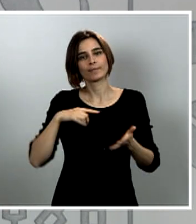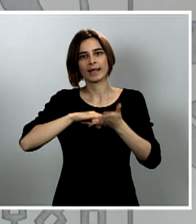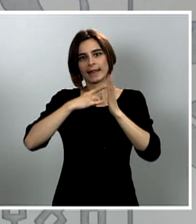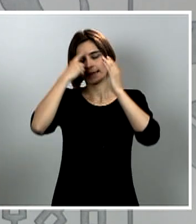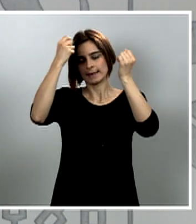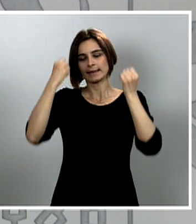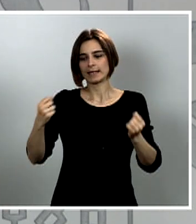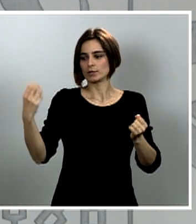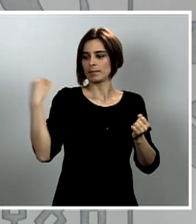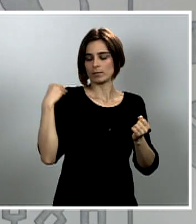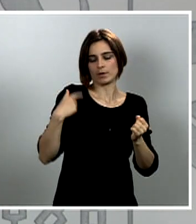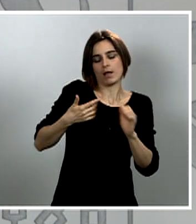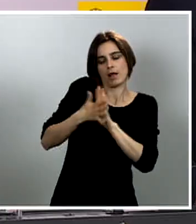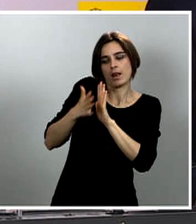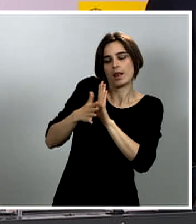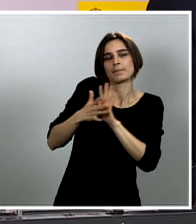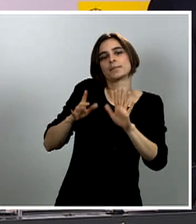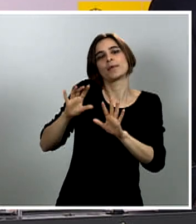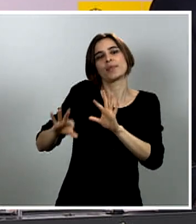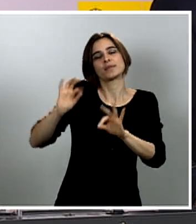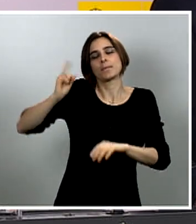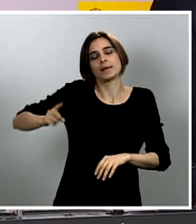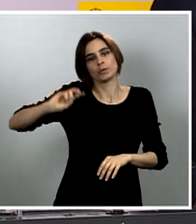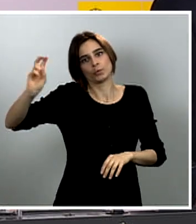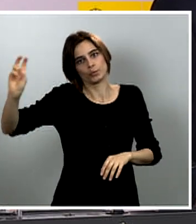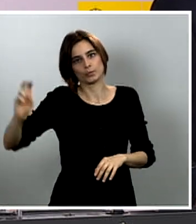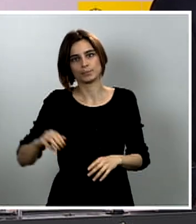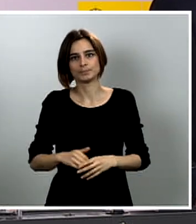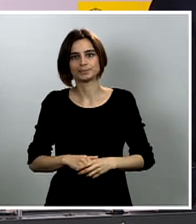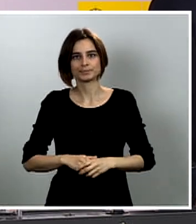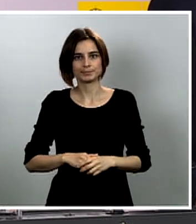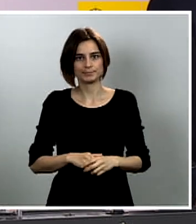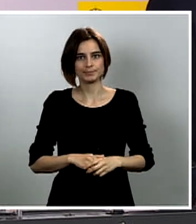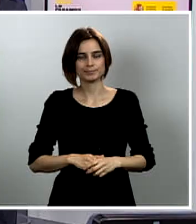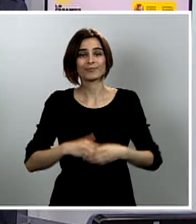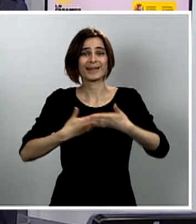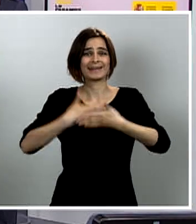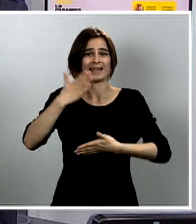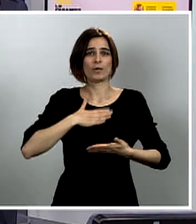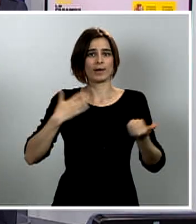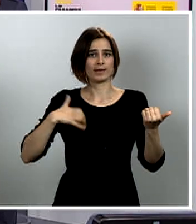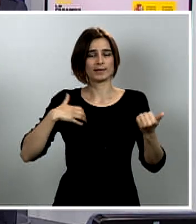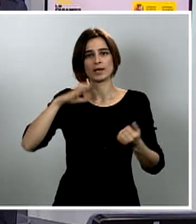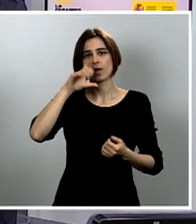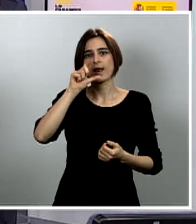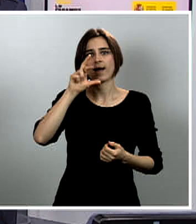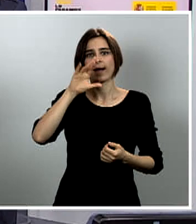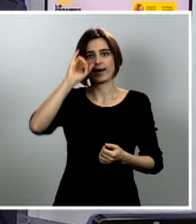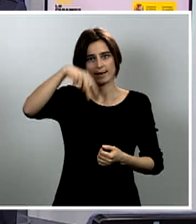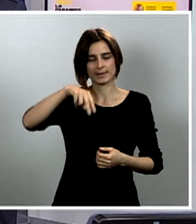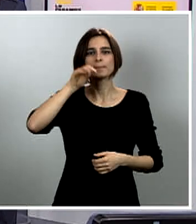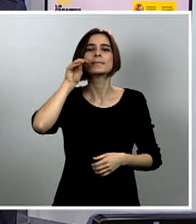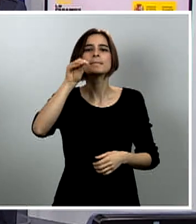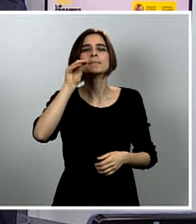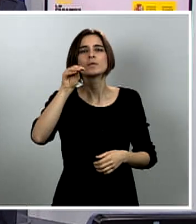y luego las decisiones se tomarán donde corresponda. El diario Clarín argentino pregunta, ¿hay hallazgos en autopsias según los cuales